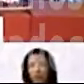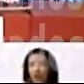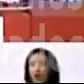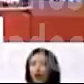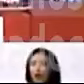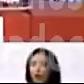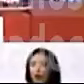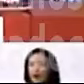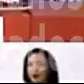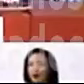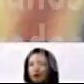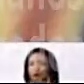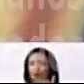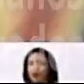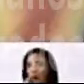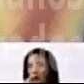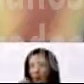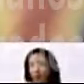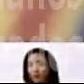que ese es el odio contra el pueblo.